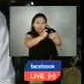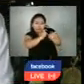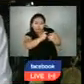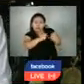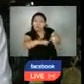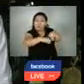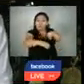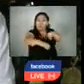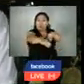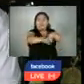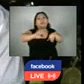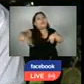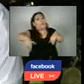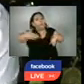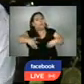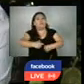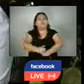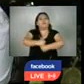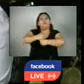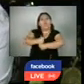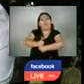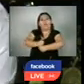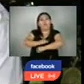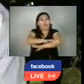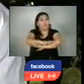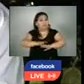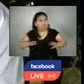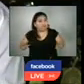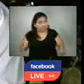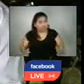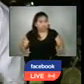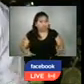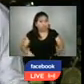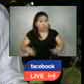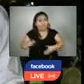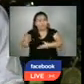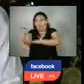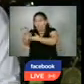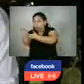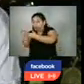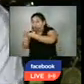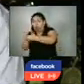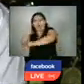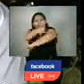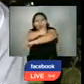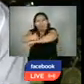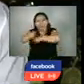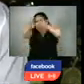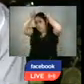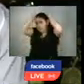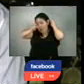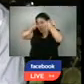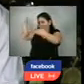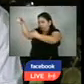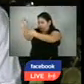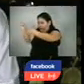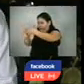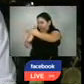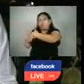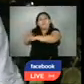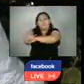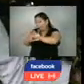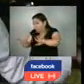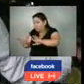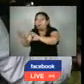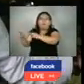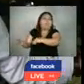poder garantizar que mientras se culmina el diseño de ingeniería, que se está trabajando paralelamente, pues luego podamos comenzar